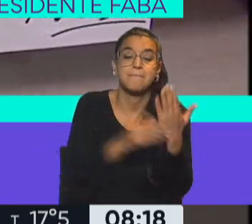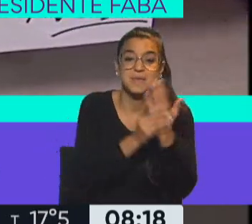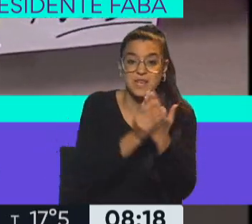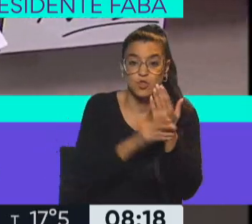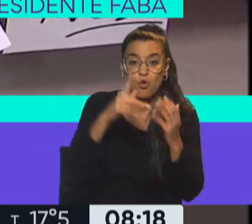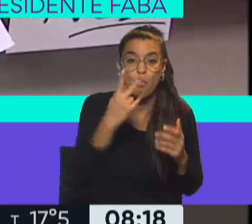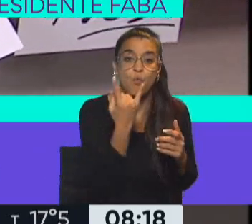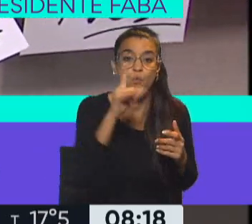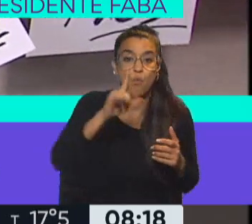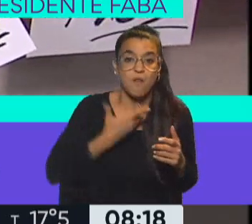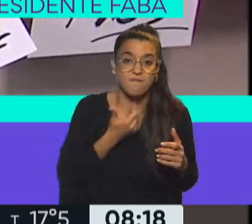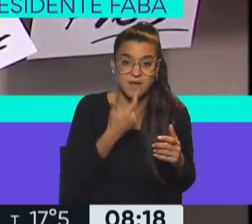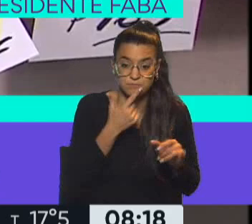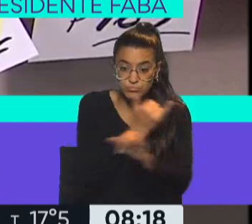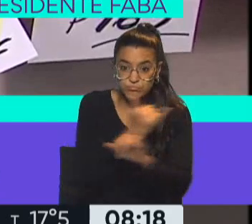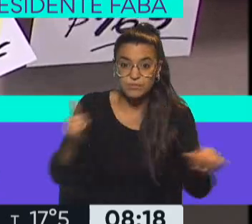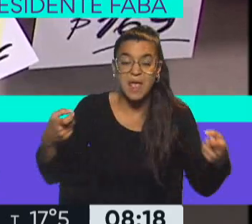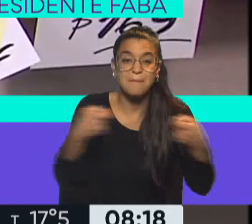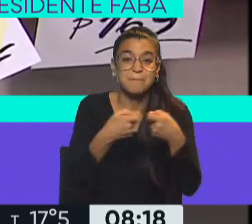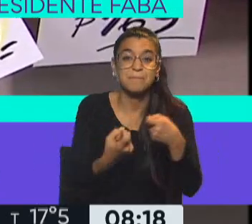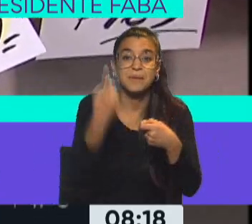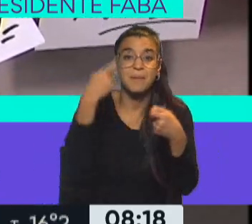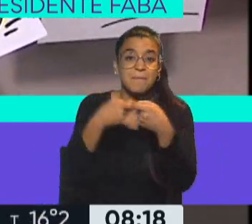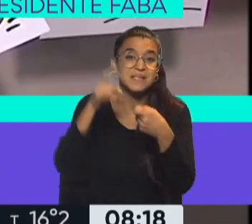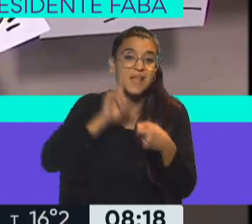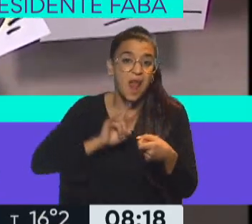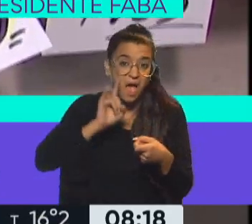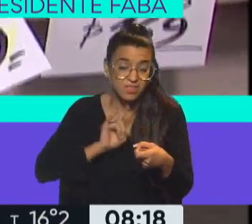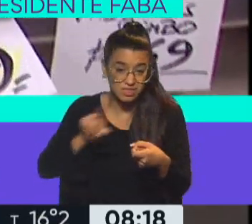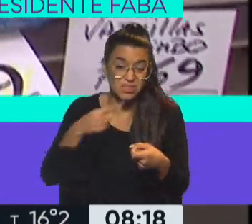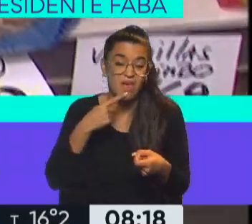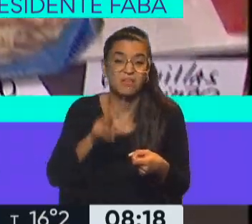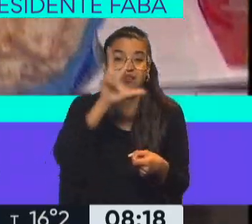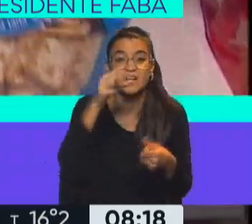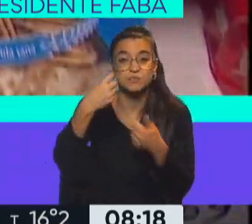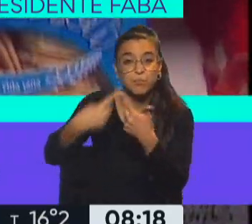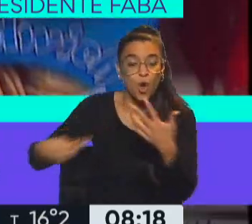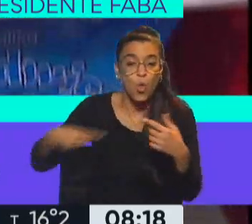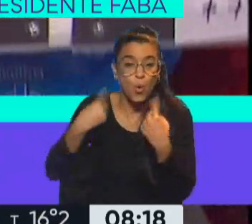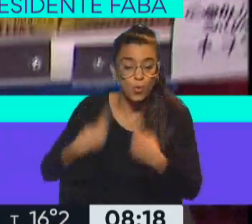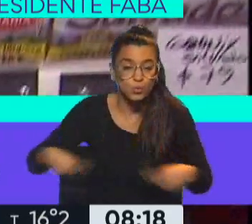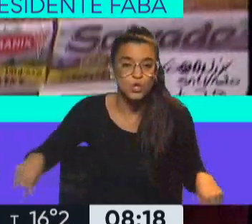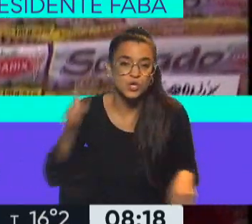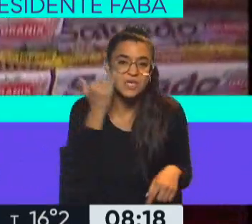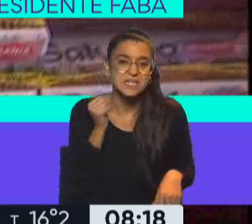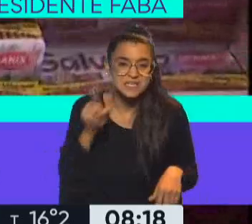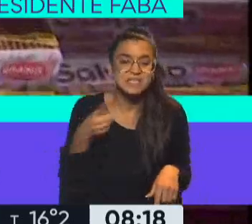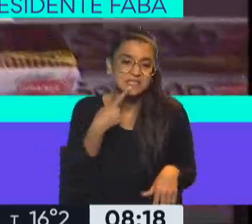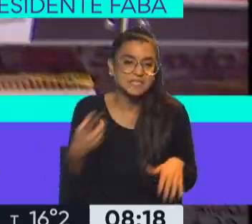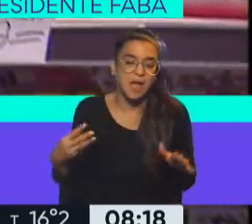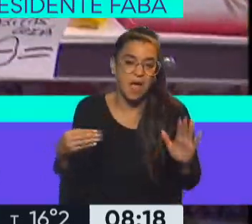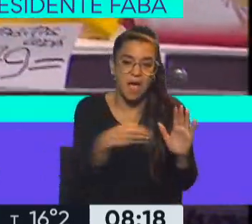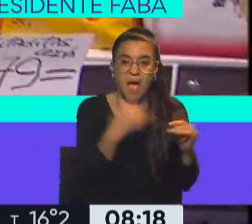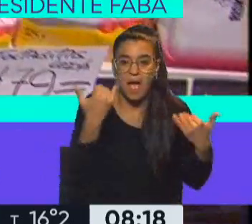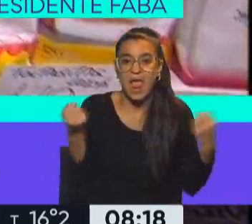anuncia la la empresa la primera empresa láctea que tenía tres productos comprometidos ya lo teníamos en nuestras